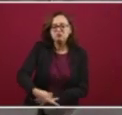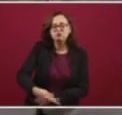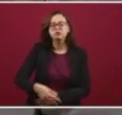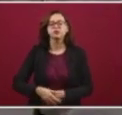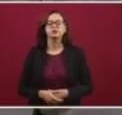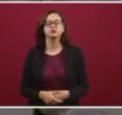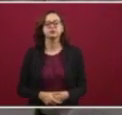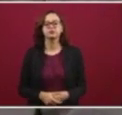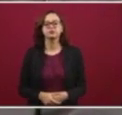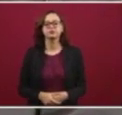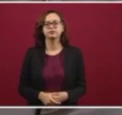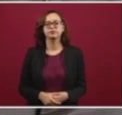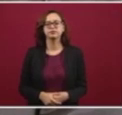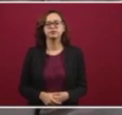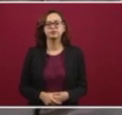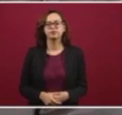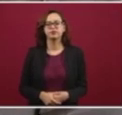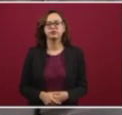es